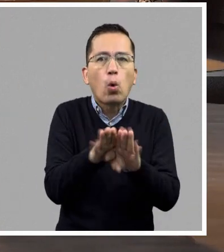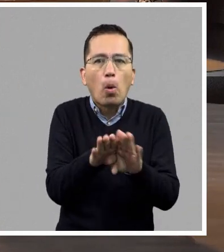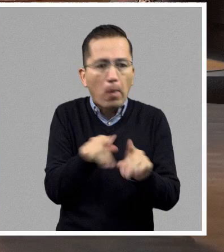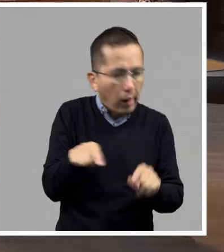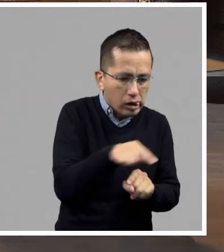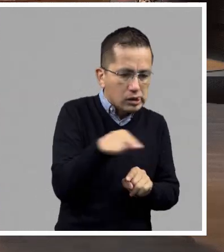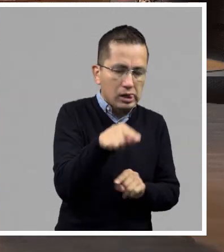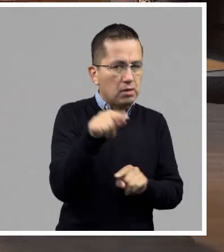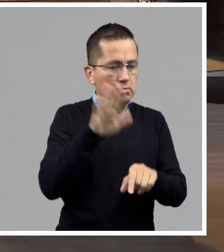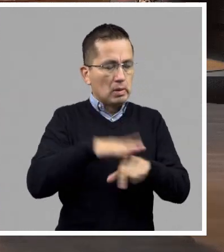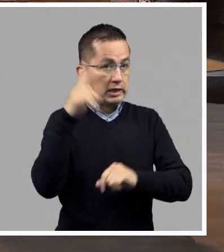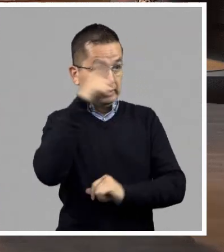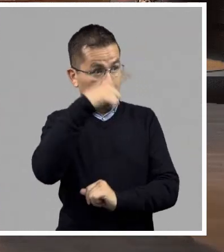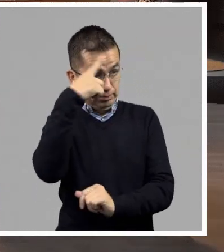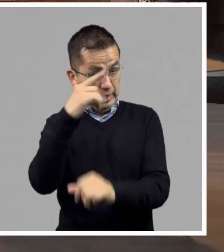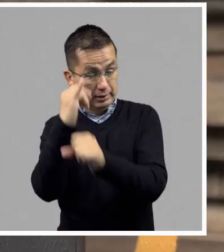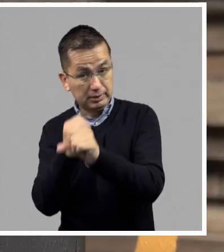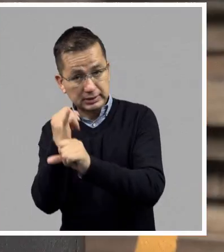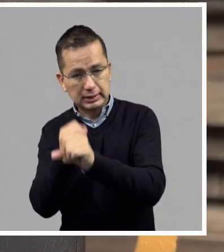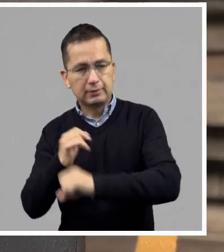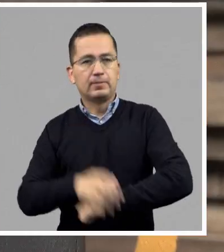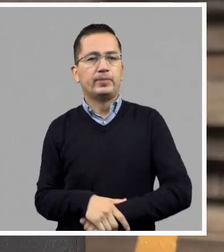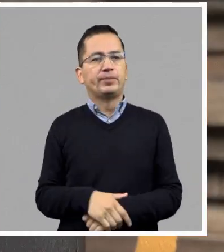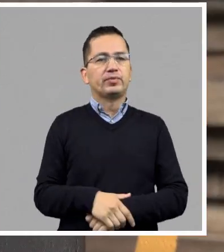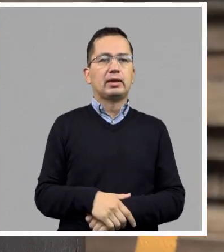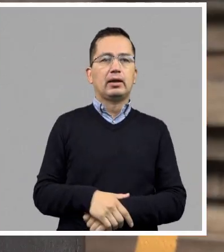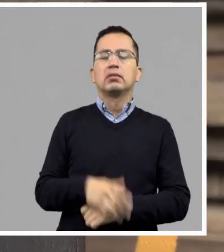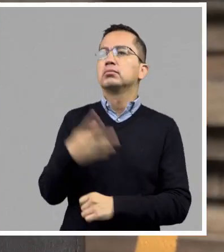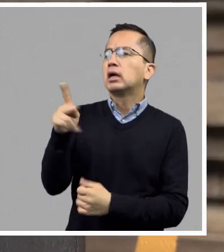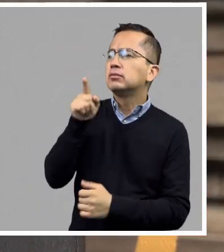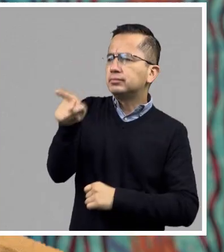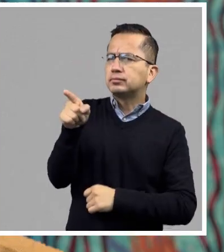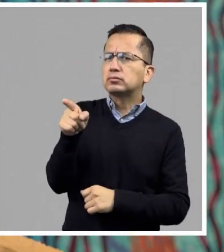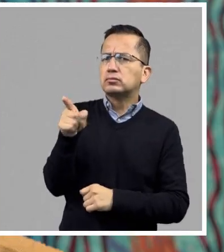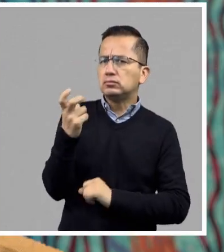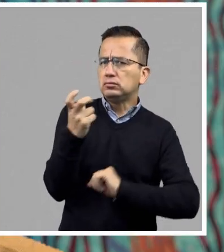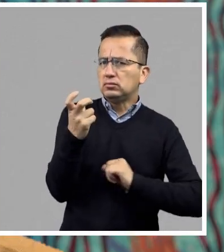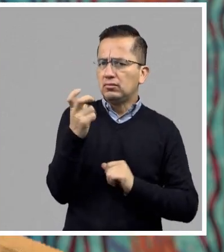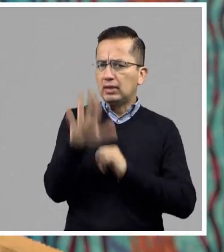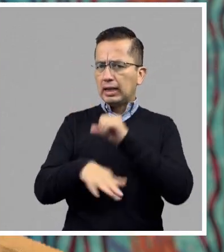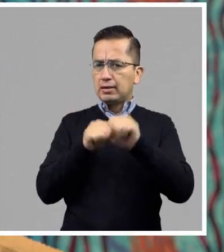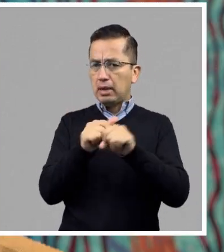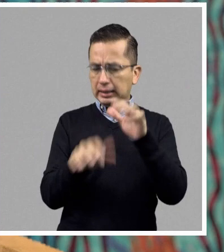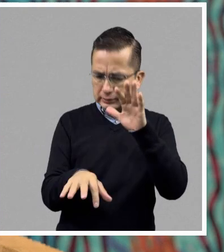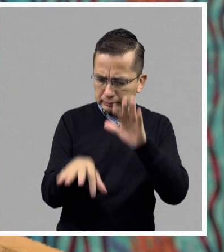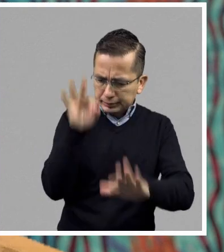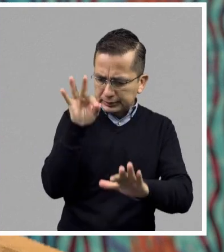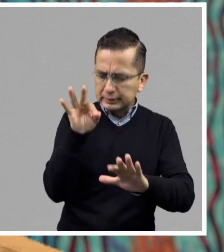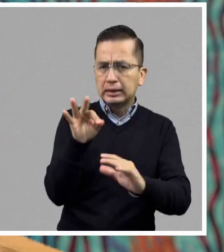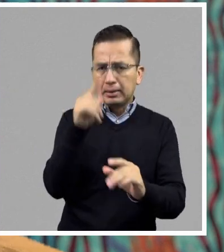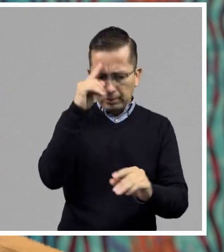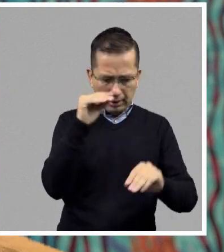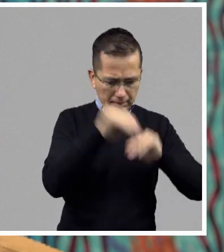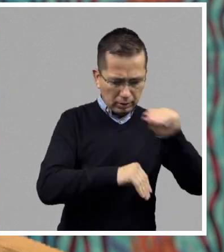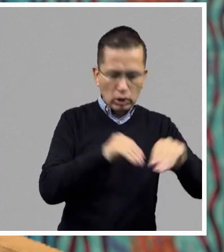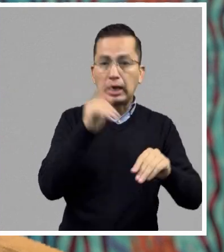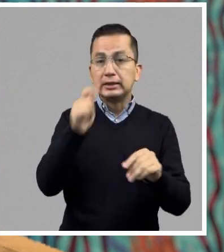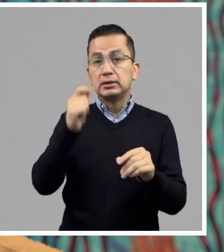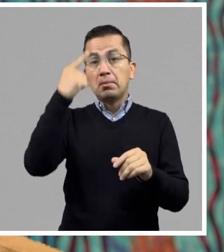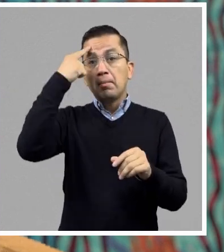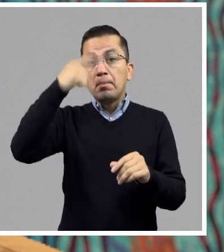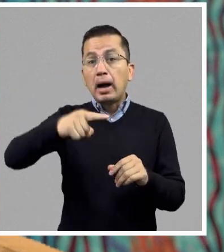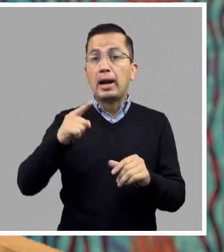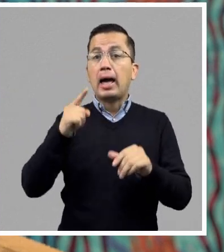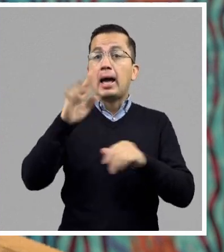oportunista Entonces los humanos pero oportunista que pero la escogiste porque entonces quería representada